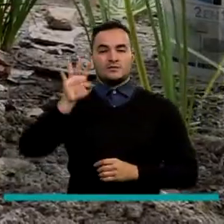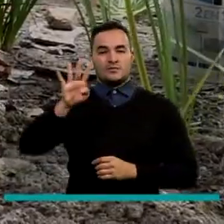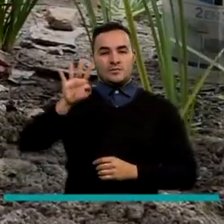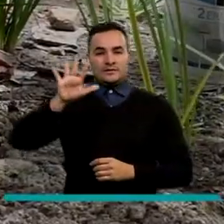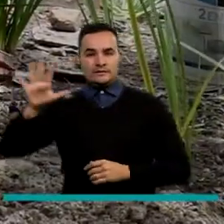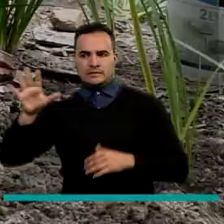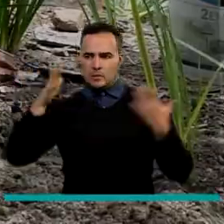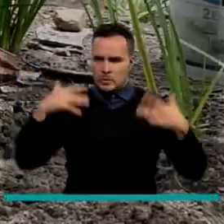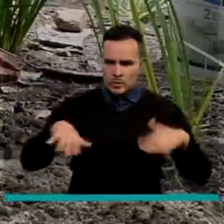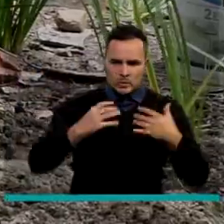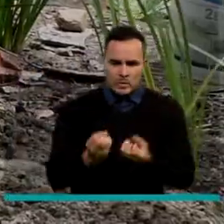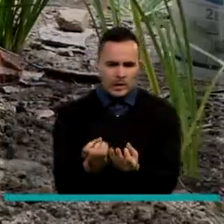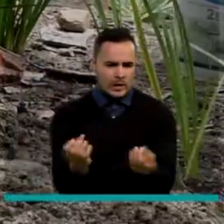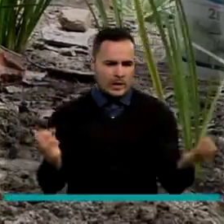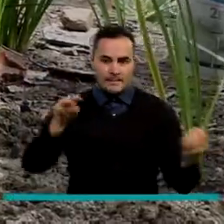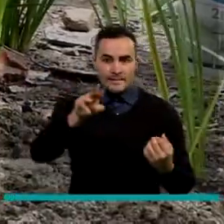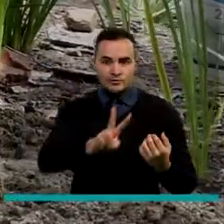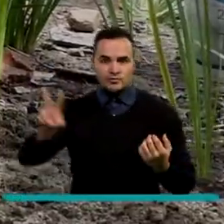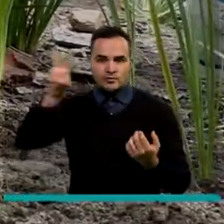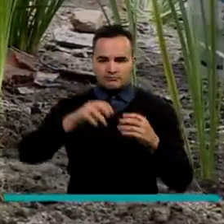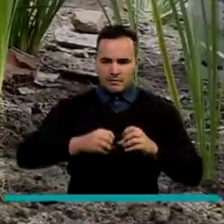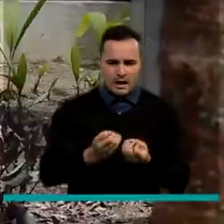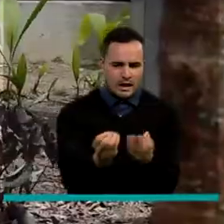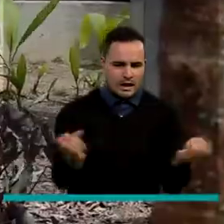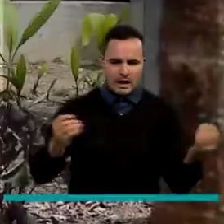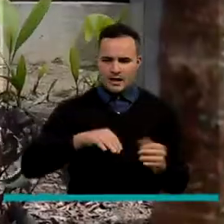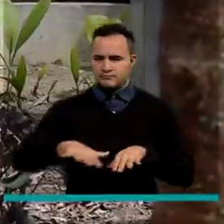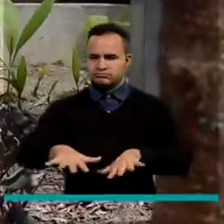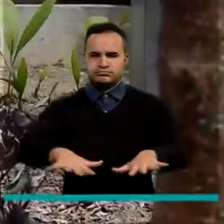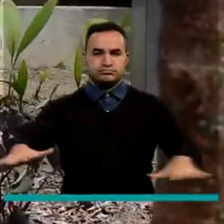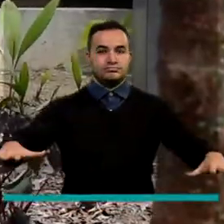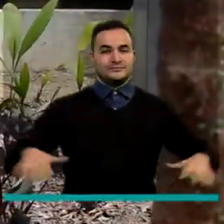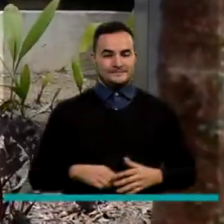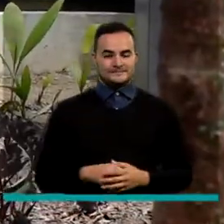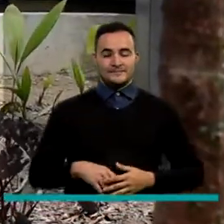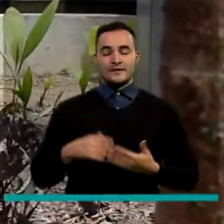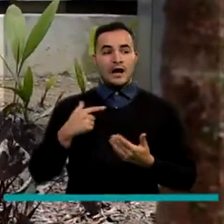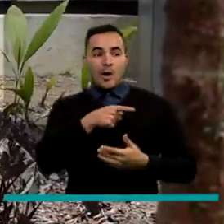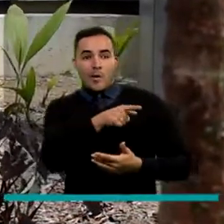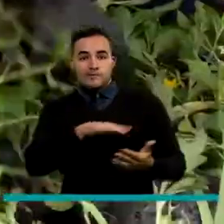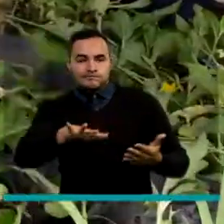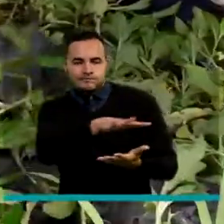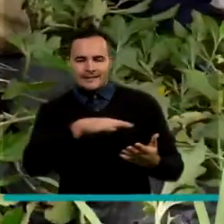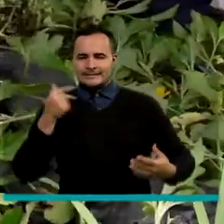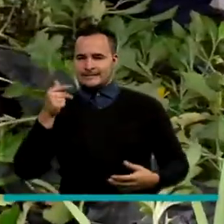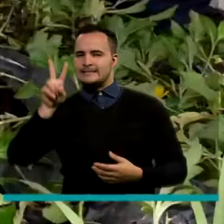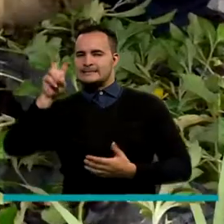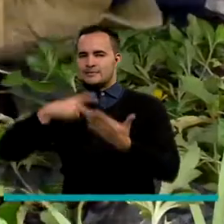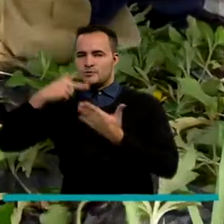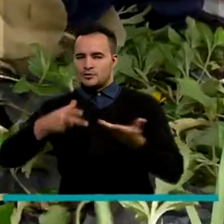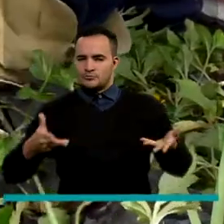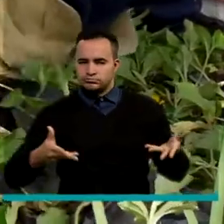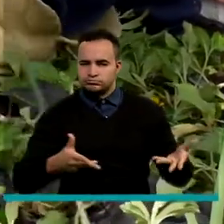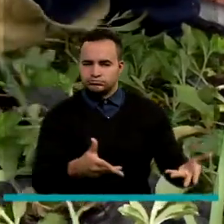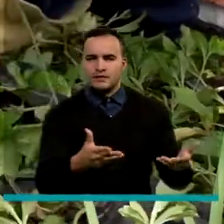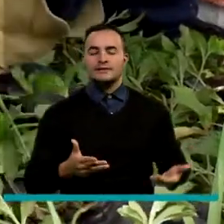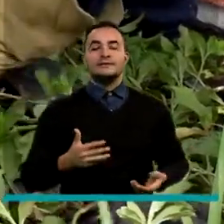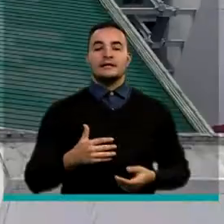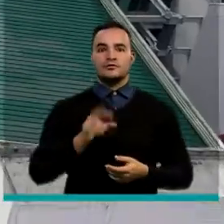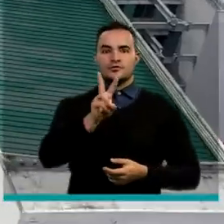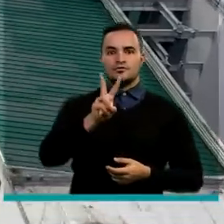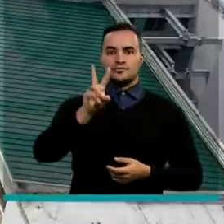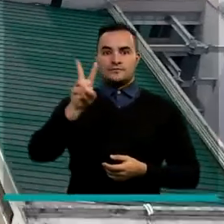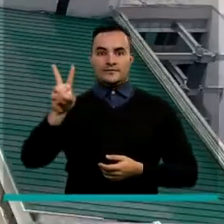23.445 metros cuadrados de jardines. En este sector se adelantan 17 proyectos para el embellecimiento de 200.000